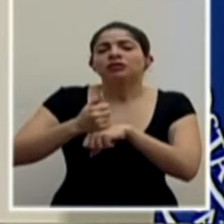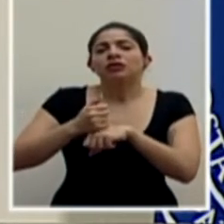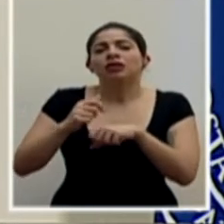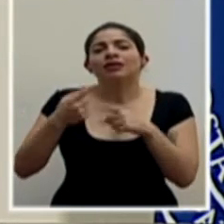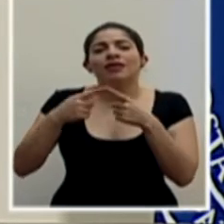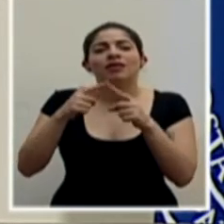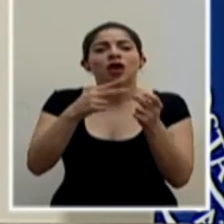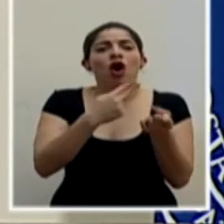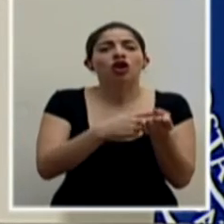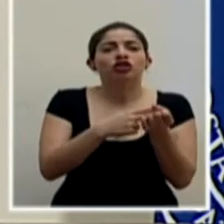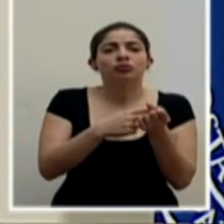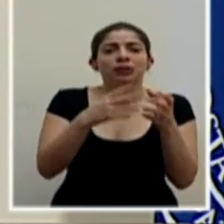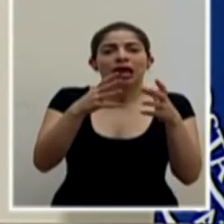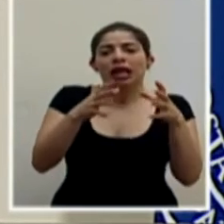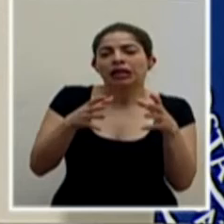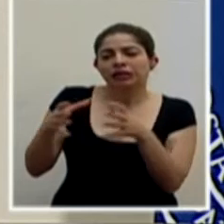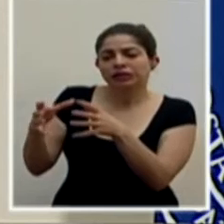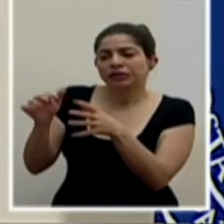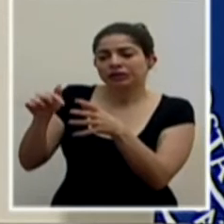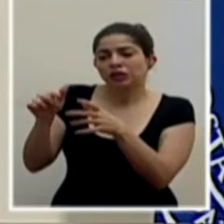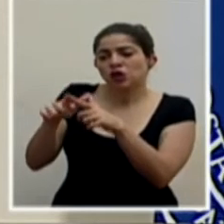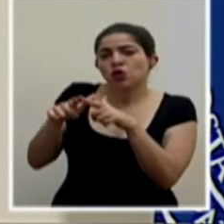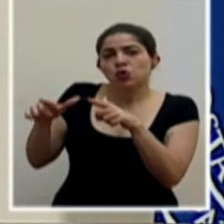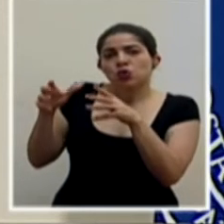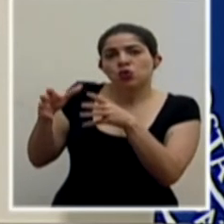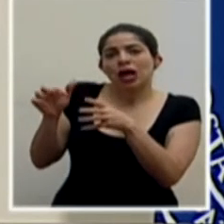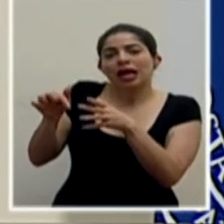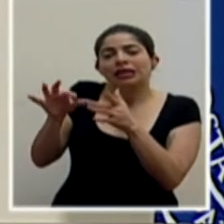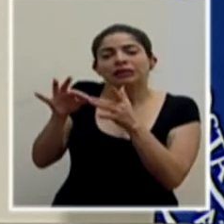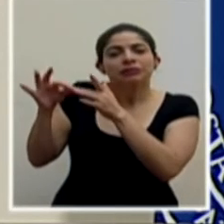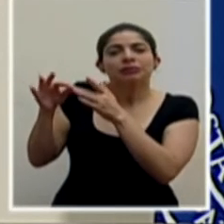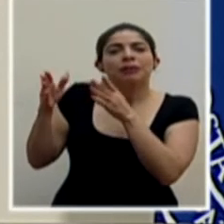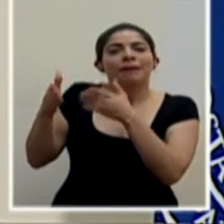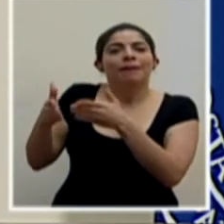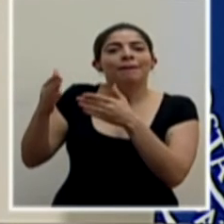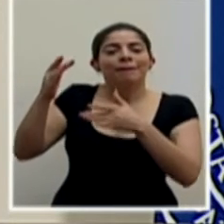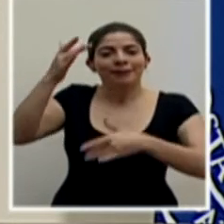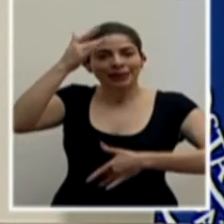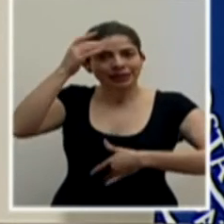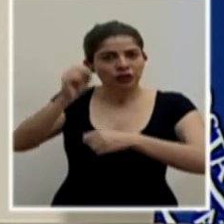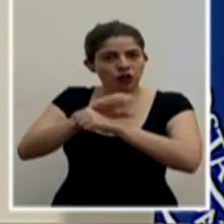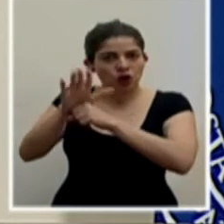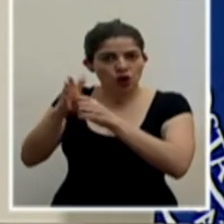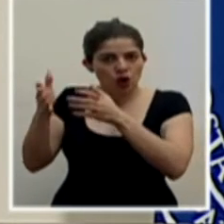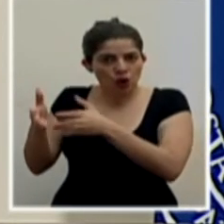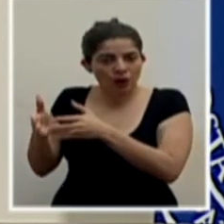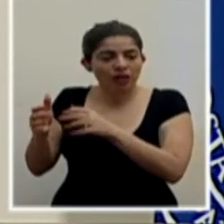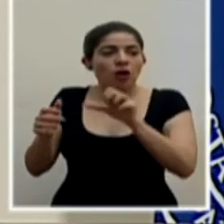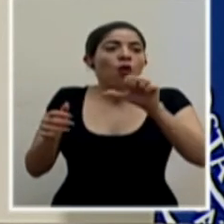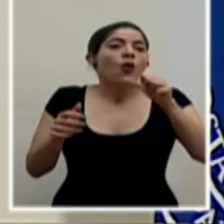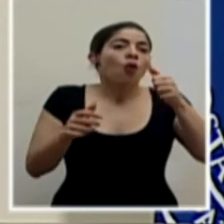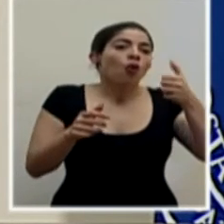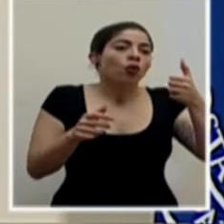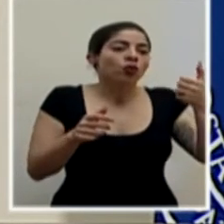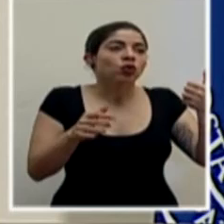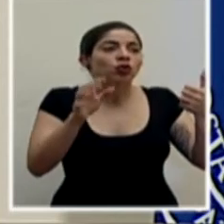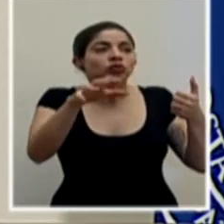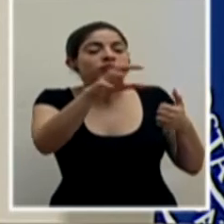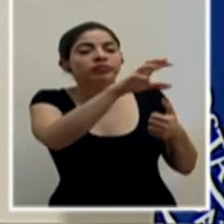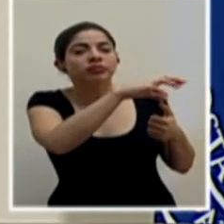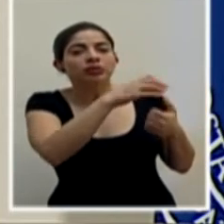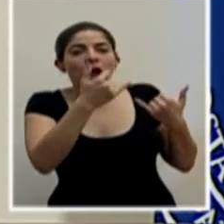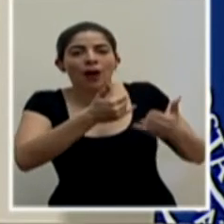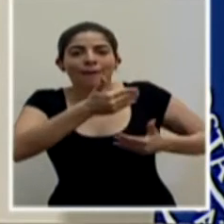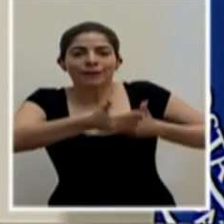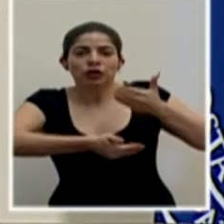diferentes hospitales que están dedicadas a pacientes COVID-19 y otras que estamos